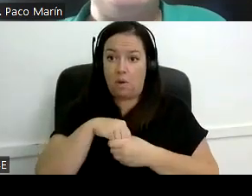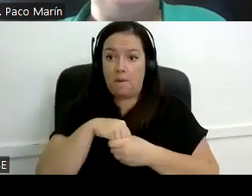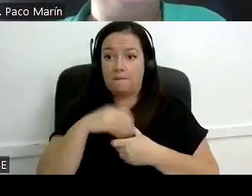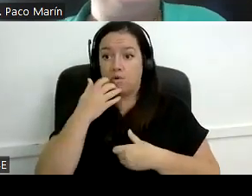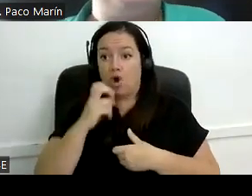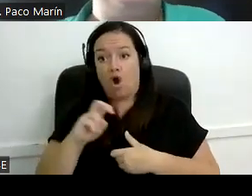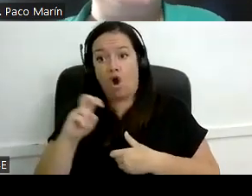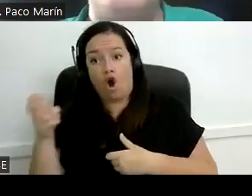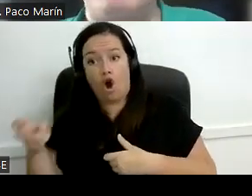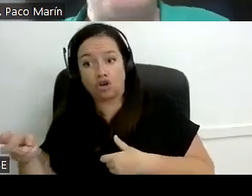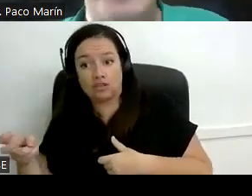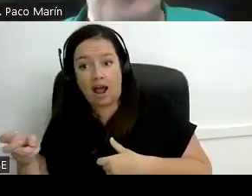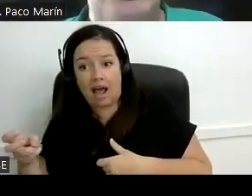bacterias